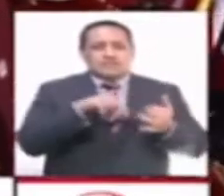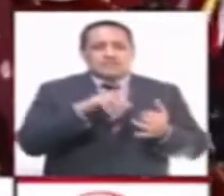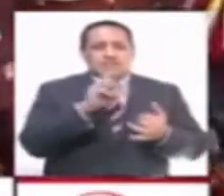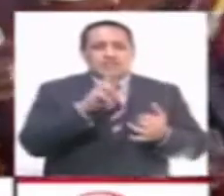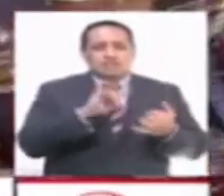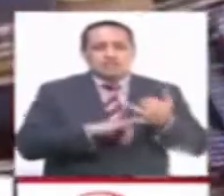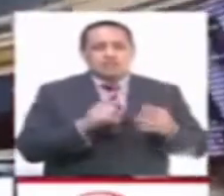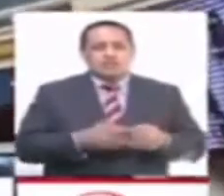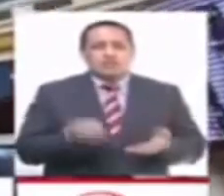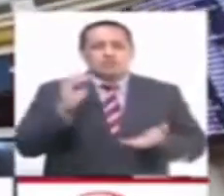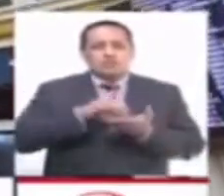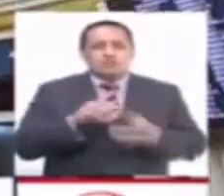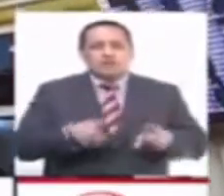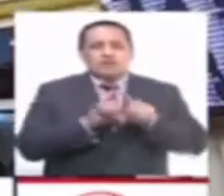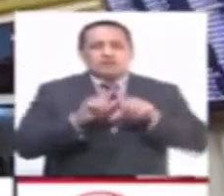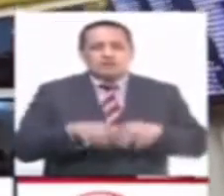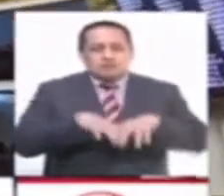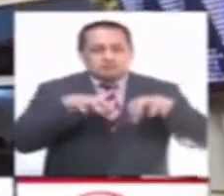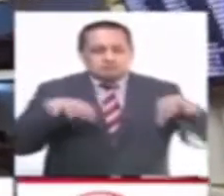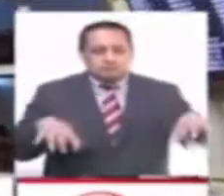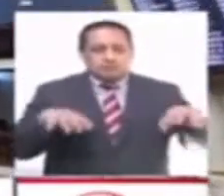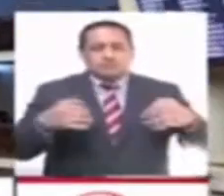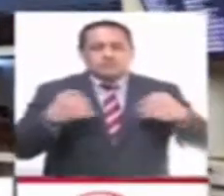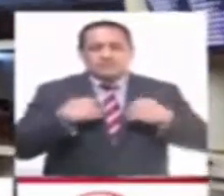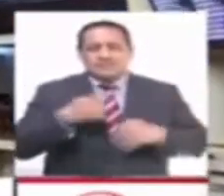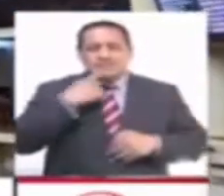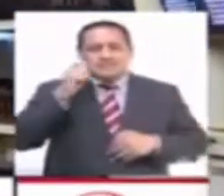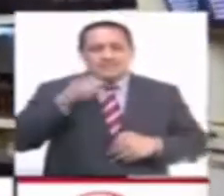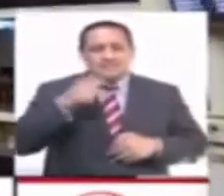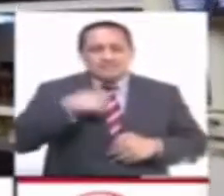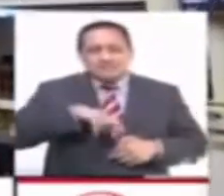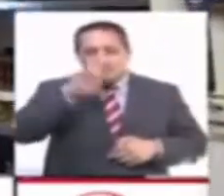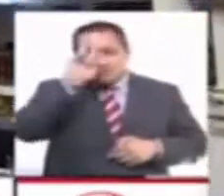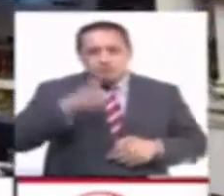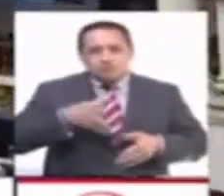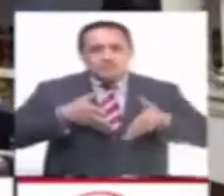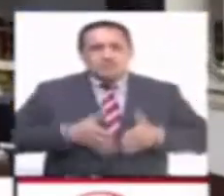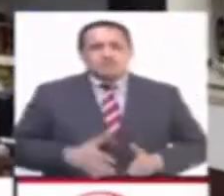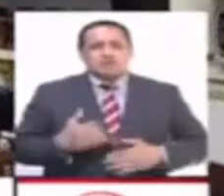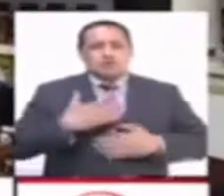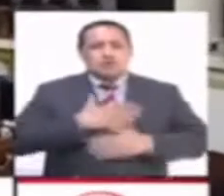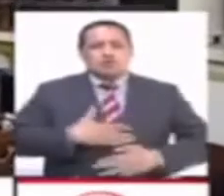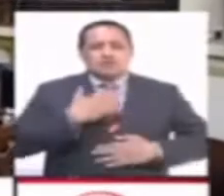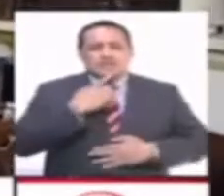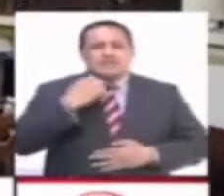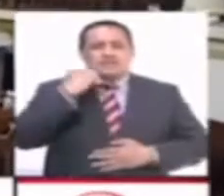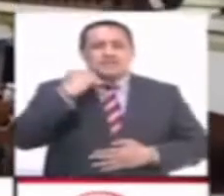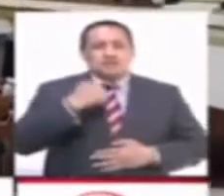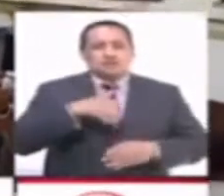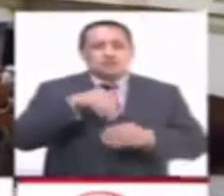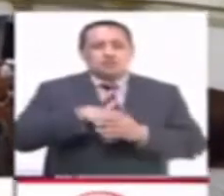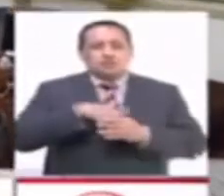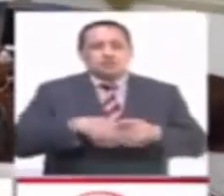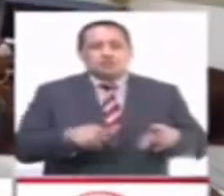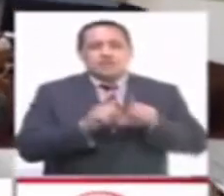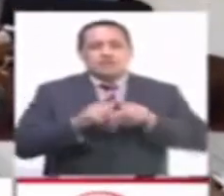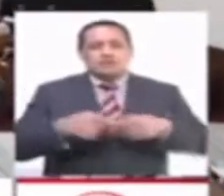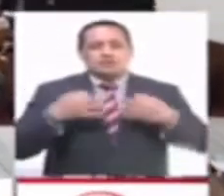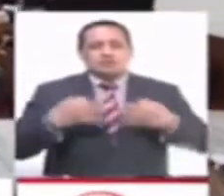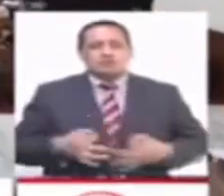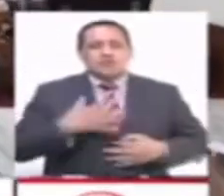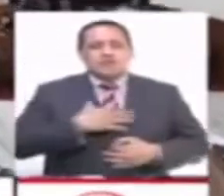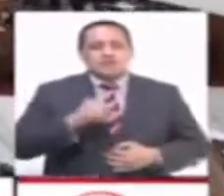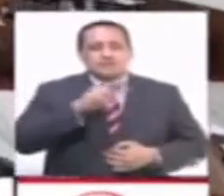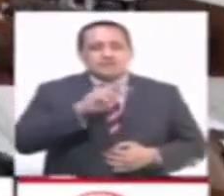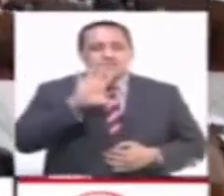por un periodo. Para ocupar ambos cargos, se requiere ser peruano de nacimiento, gozar de derecho de sufragio, haber cumplido